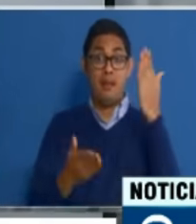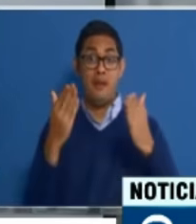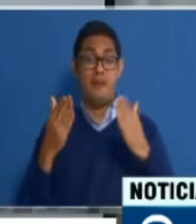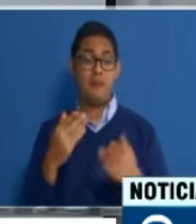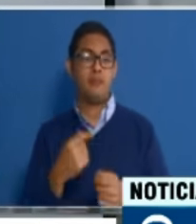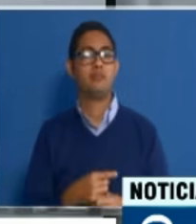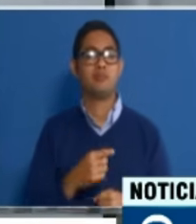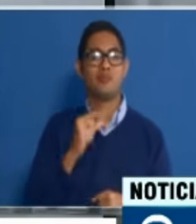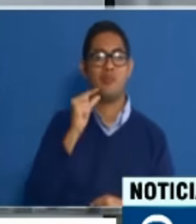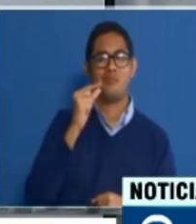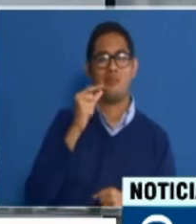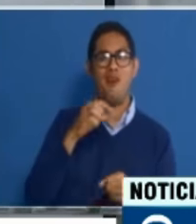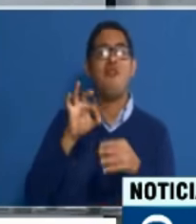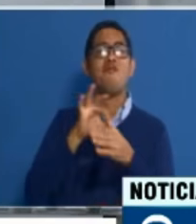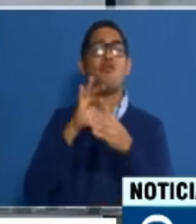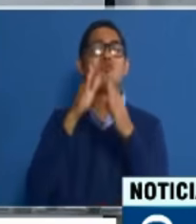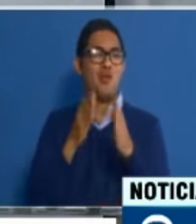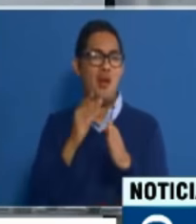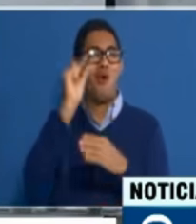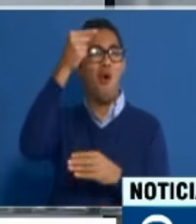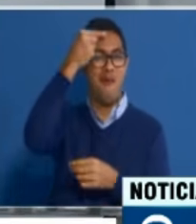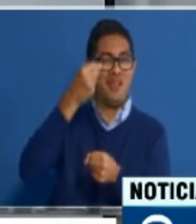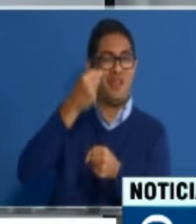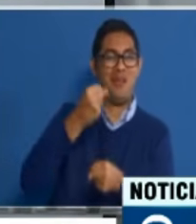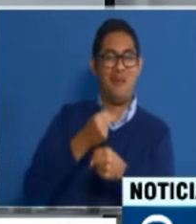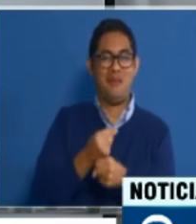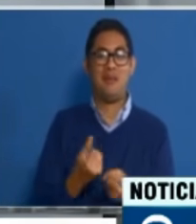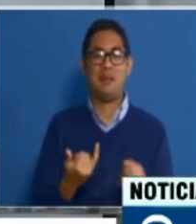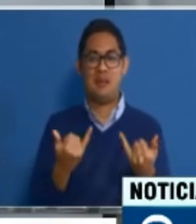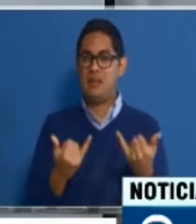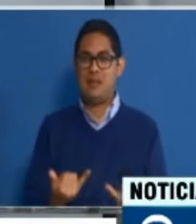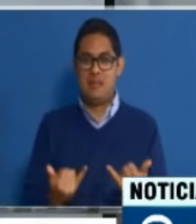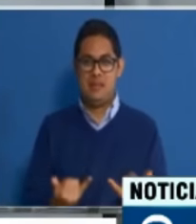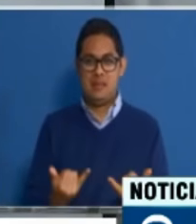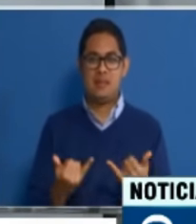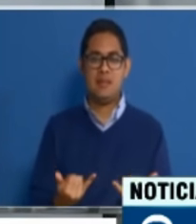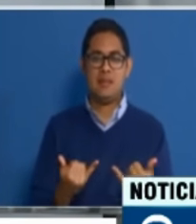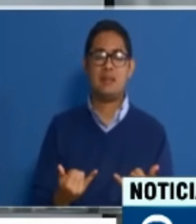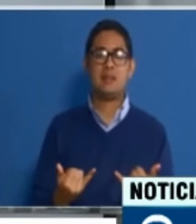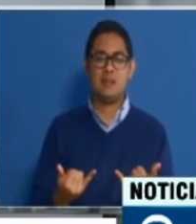de este momento dramático, de esta catástrofe,